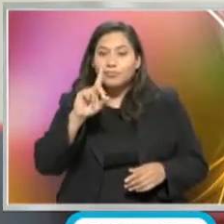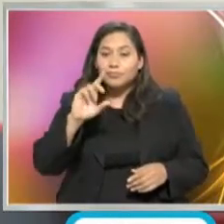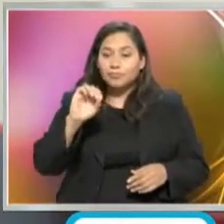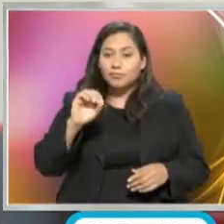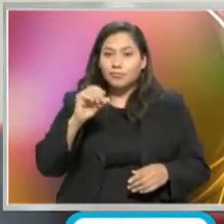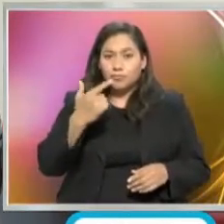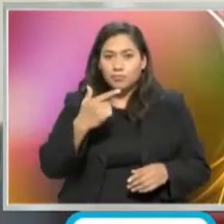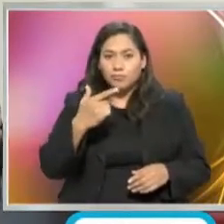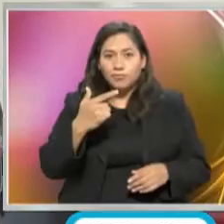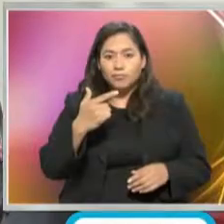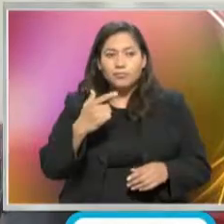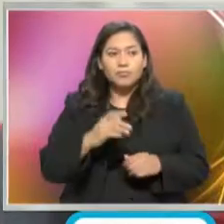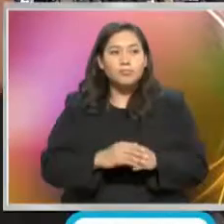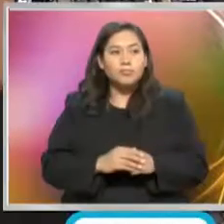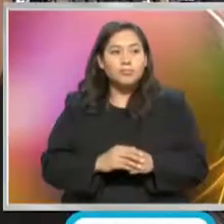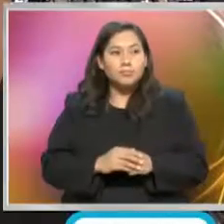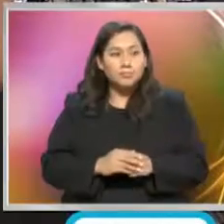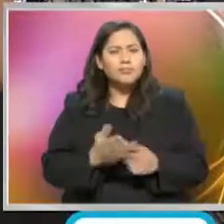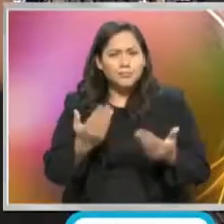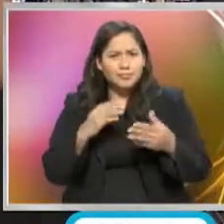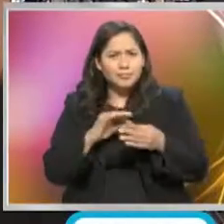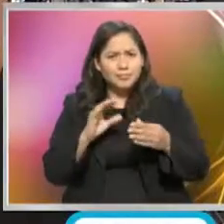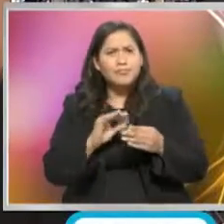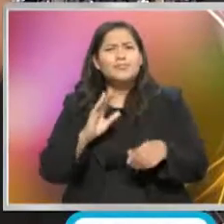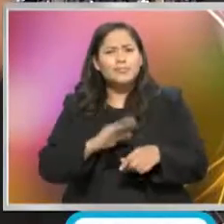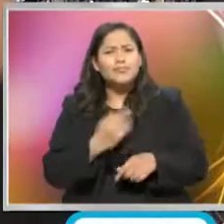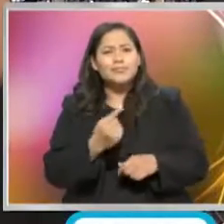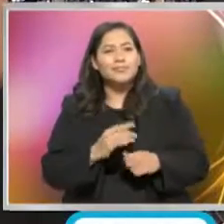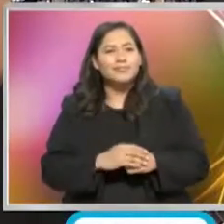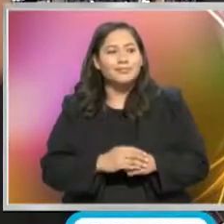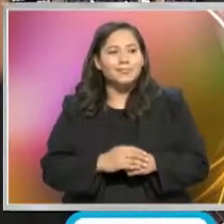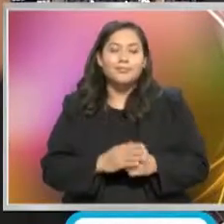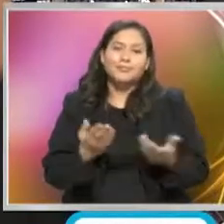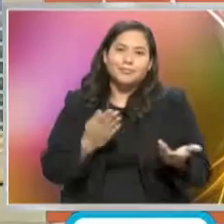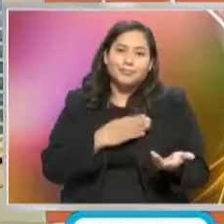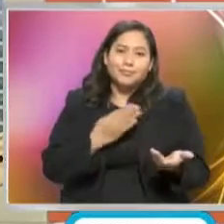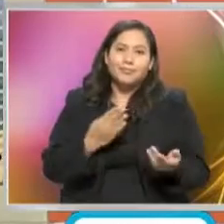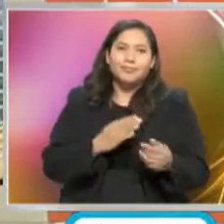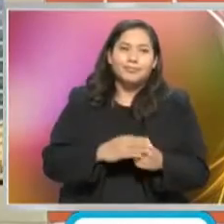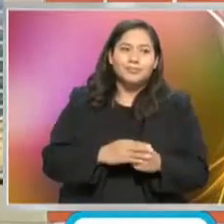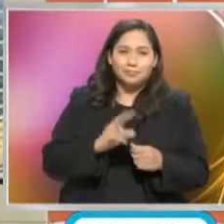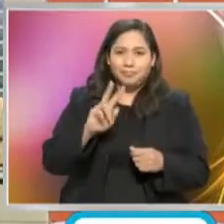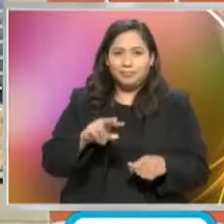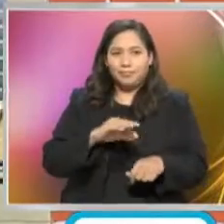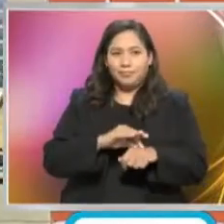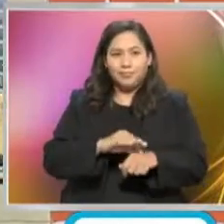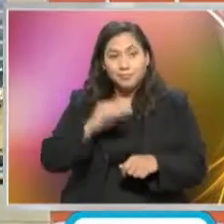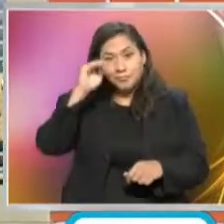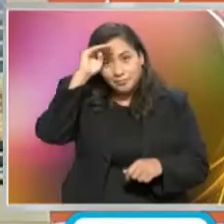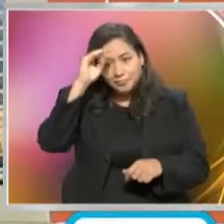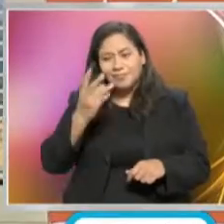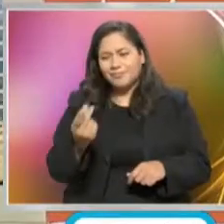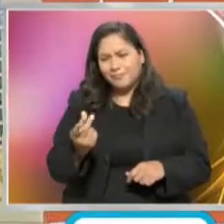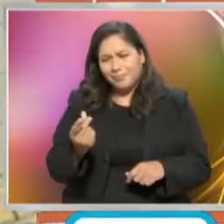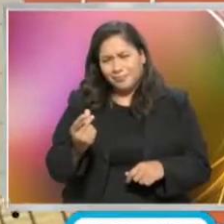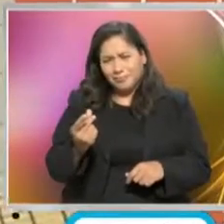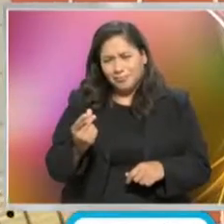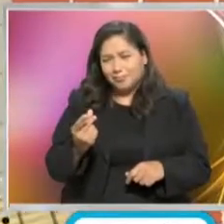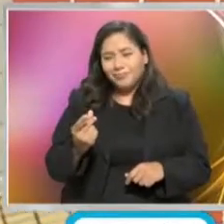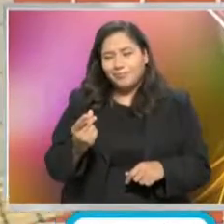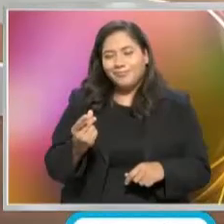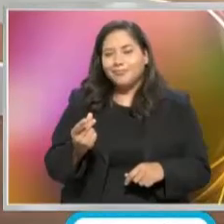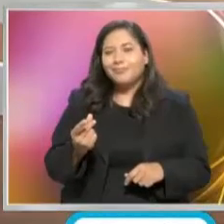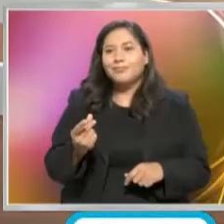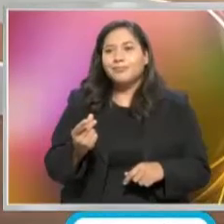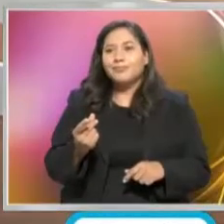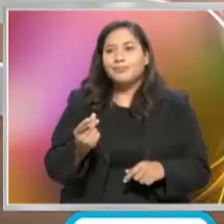de esta banda, se llama Dog. Cuéntame un poco, ¿por qué? Bueno, pues en realidad cualquiera piensa que es perro, ¿no? En inglés, pero en